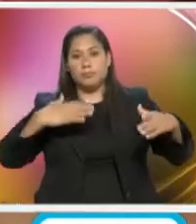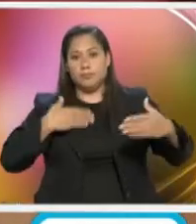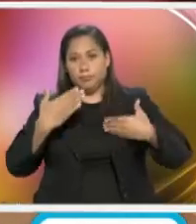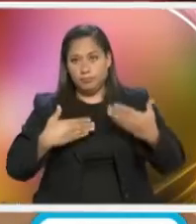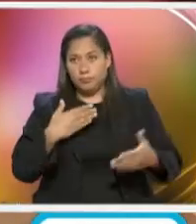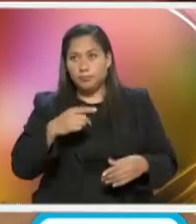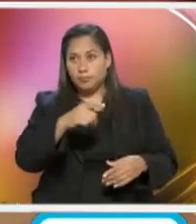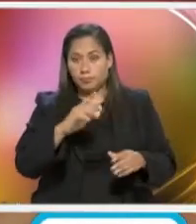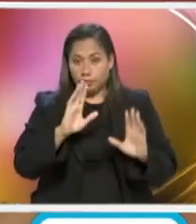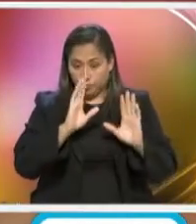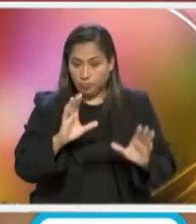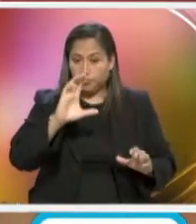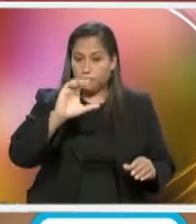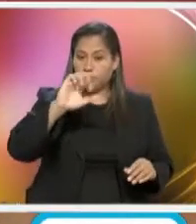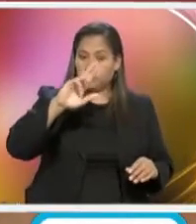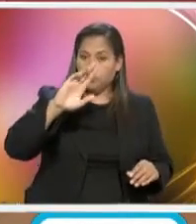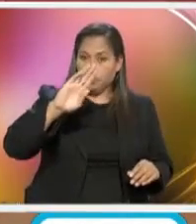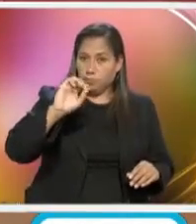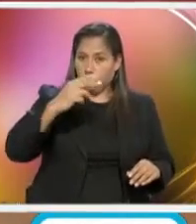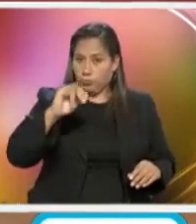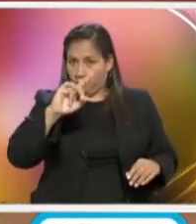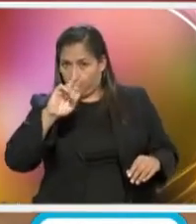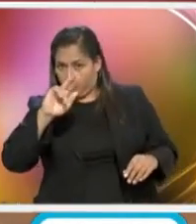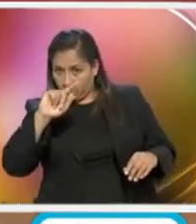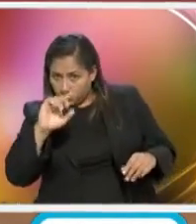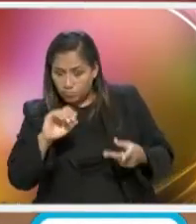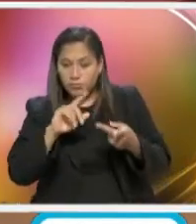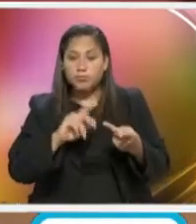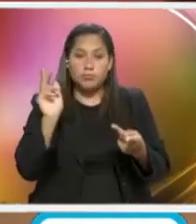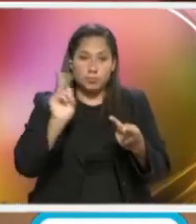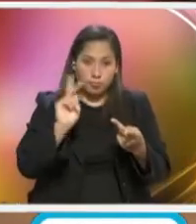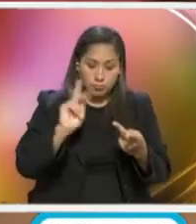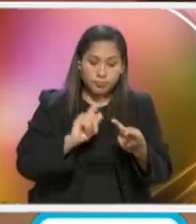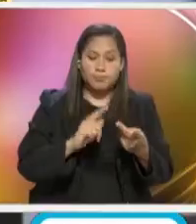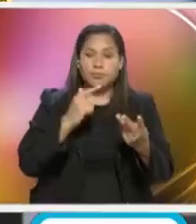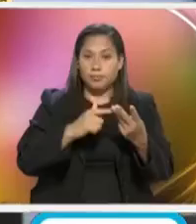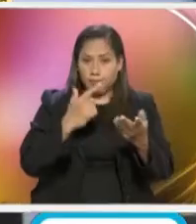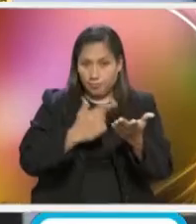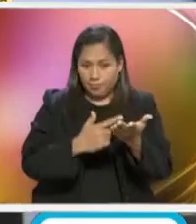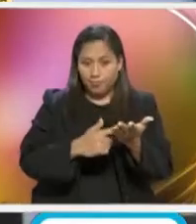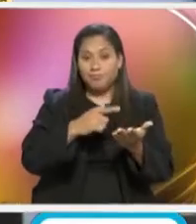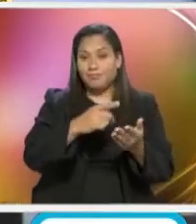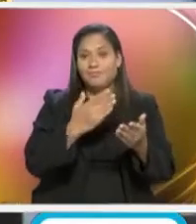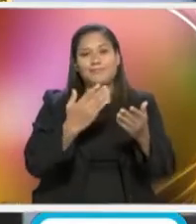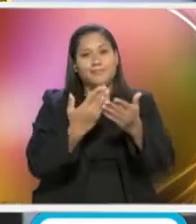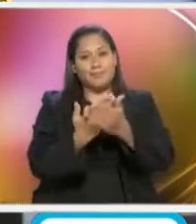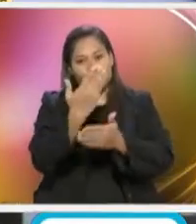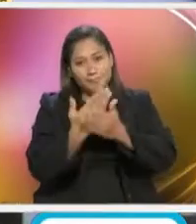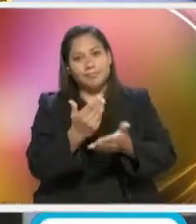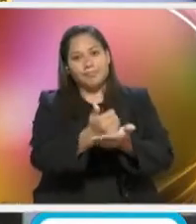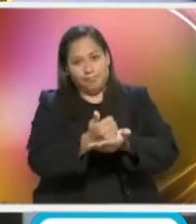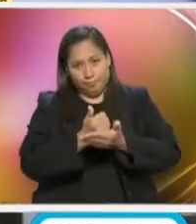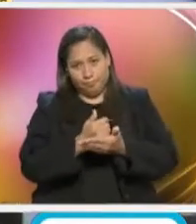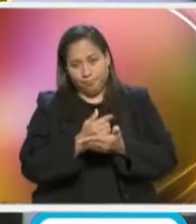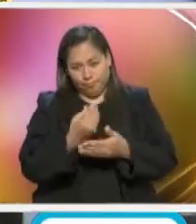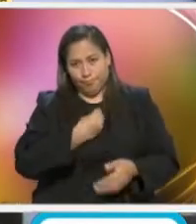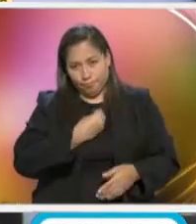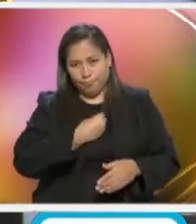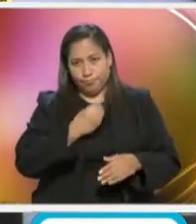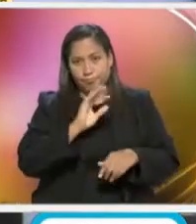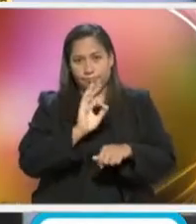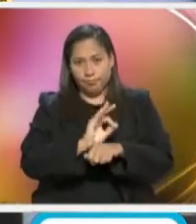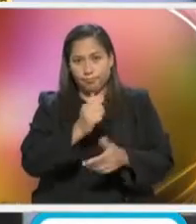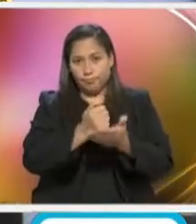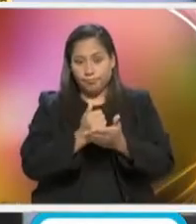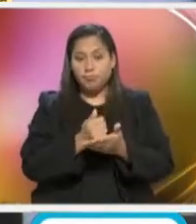tenemos nuestro carbohidrato, nuestra proteína y nuestra grasa y nos va a rendir durante toda la mañana. Maravilloso. Y no nada más nos va a